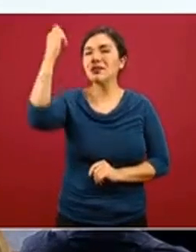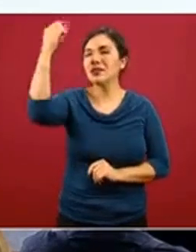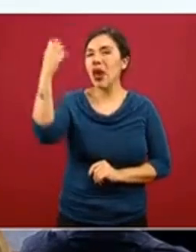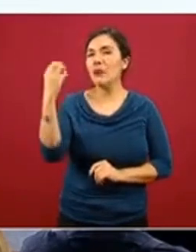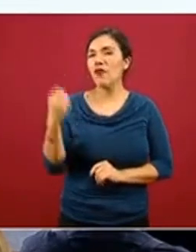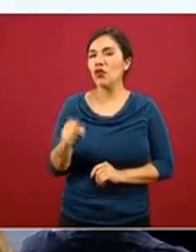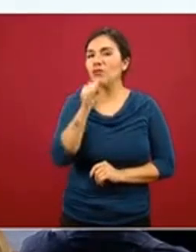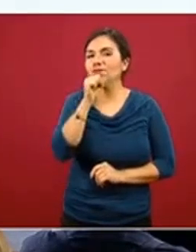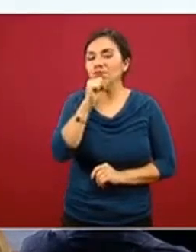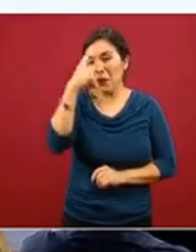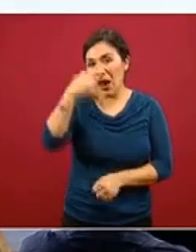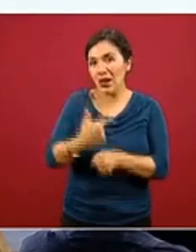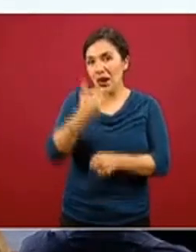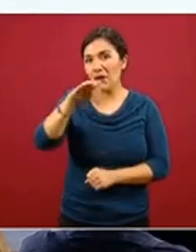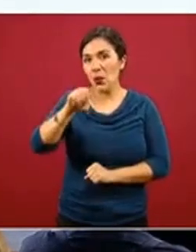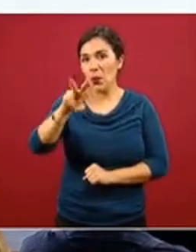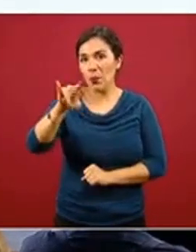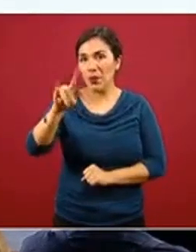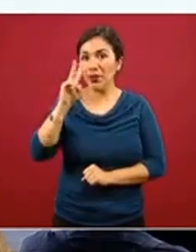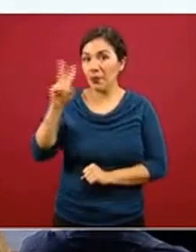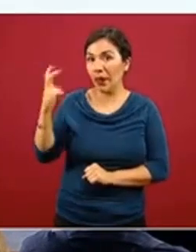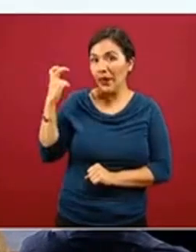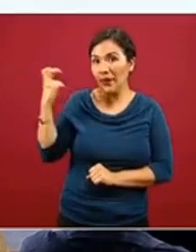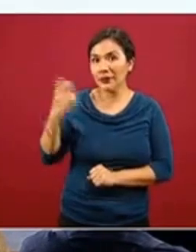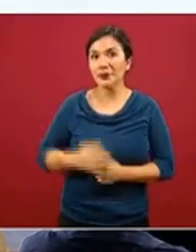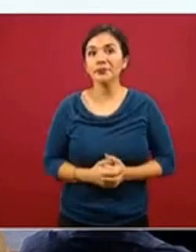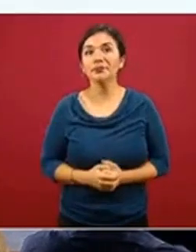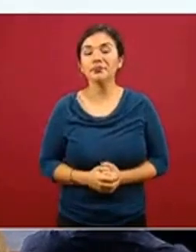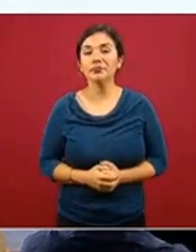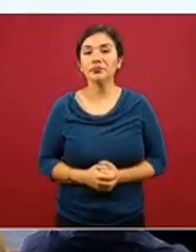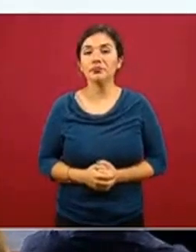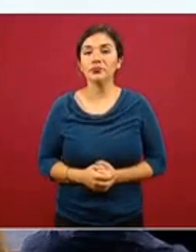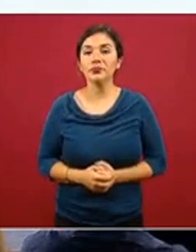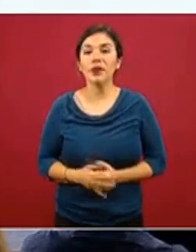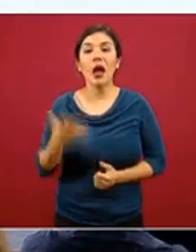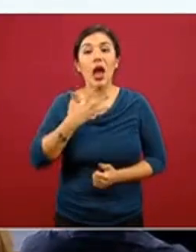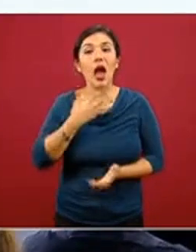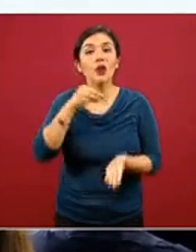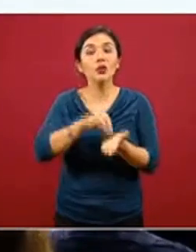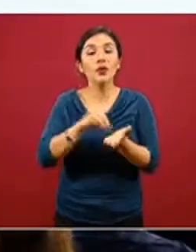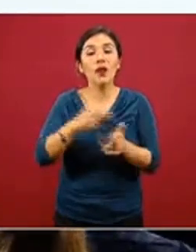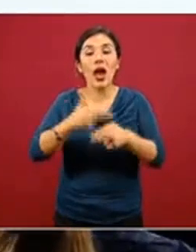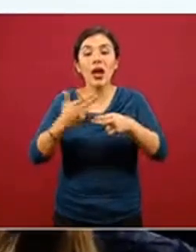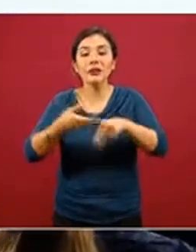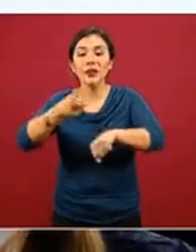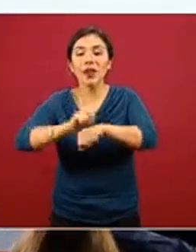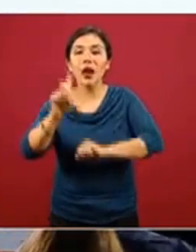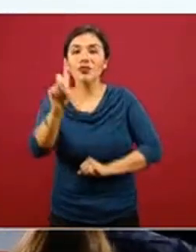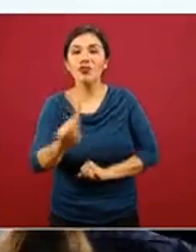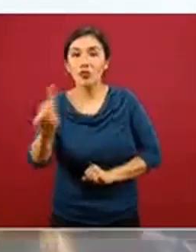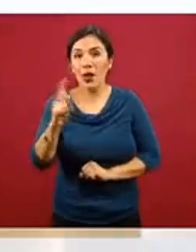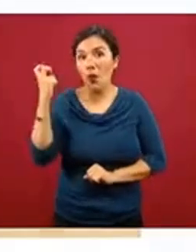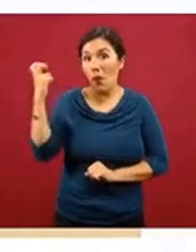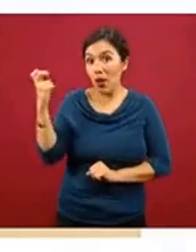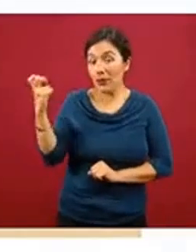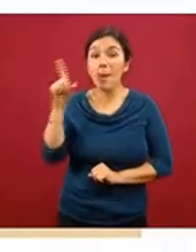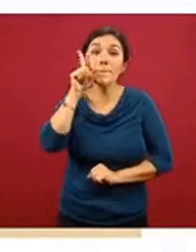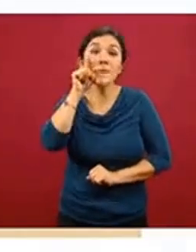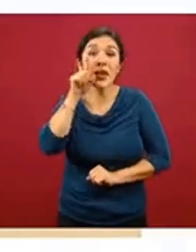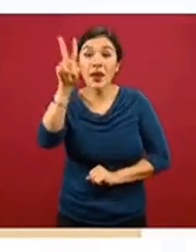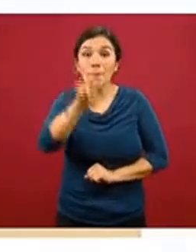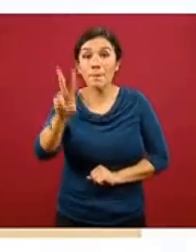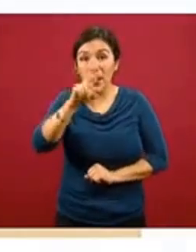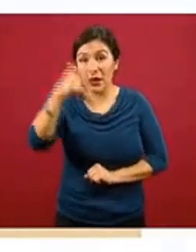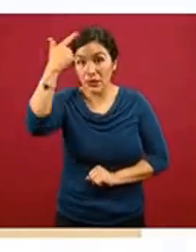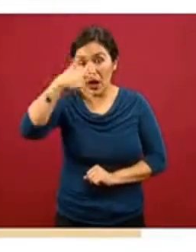de riesgo COVID que vemos en la siguiente diapositiva. Es el semáforo que está vigente hasta el día domingo. El día de mañana, viernes